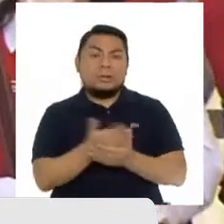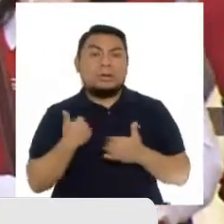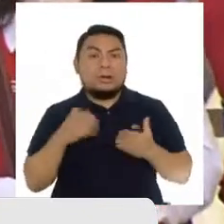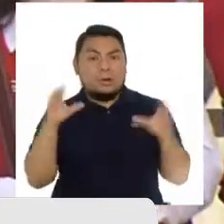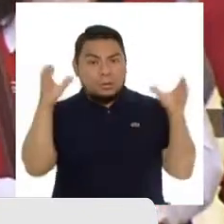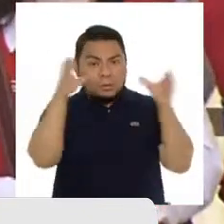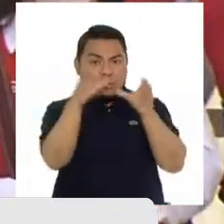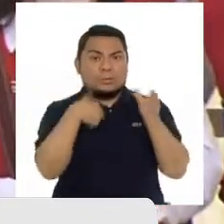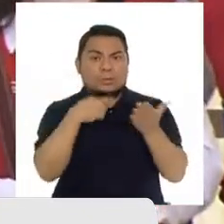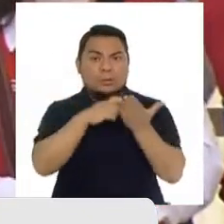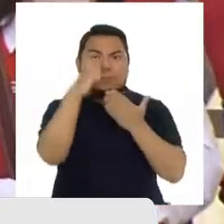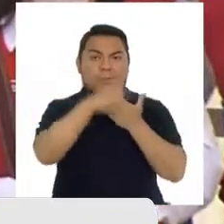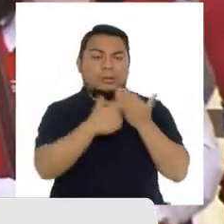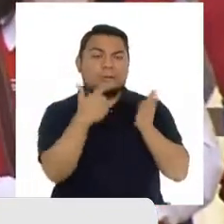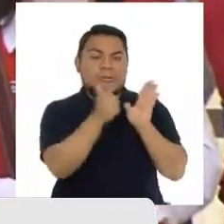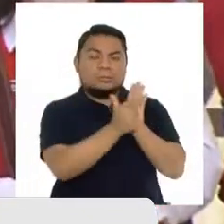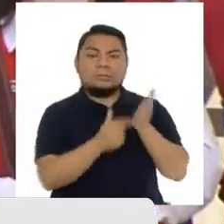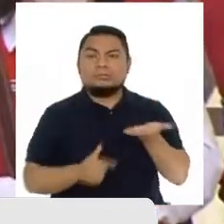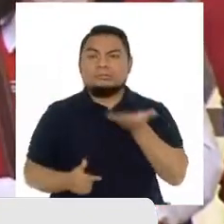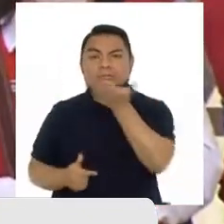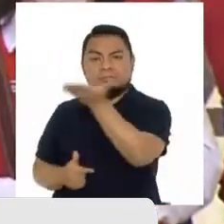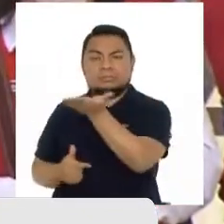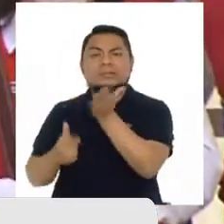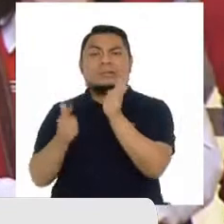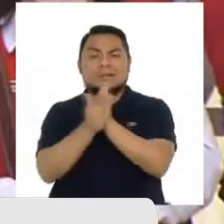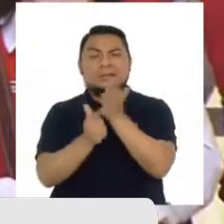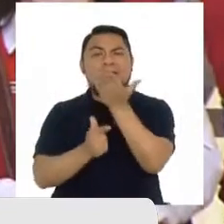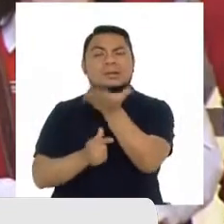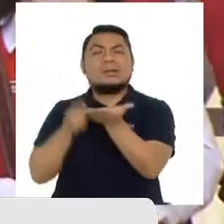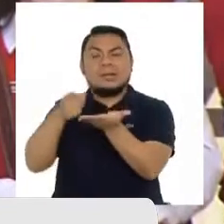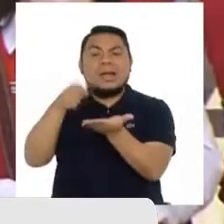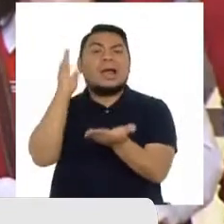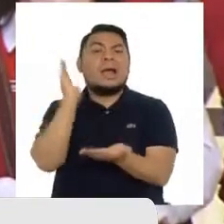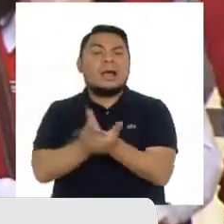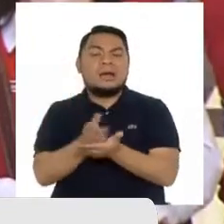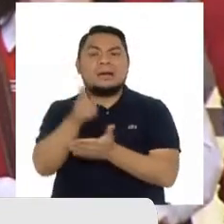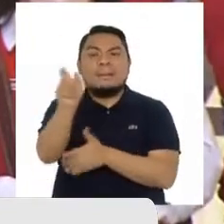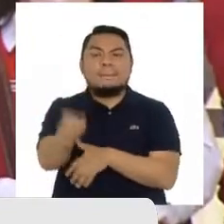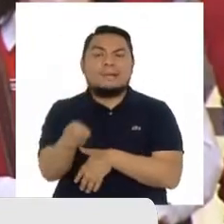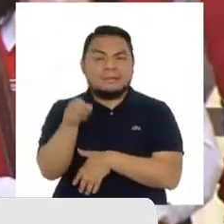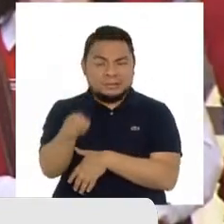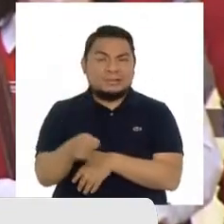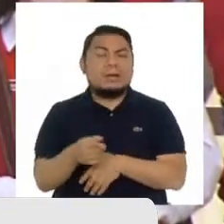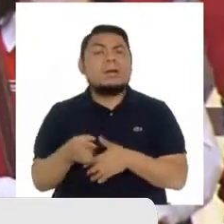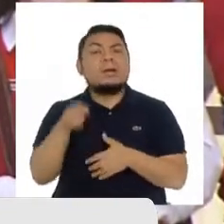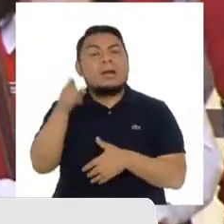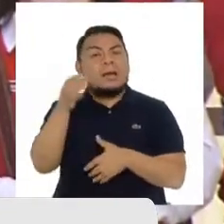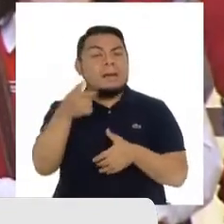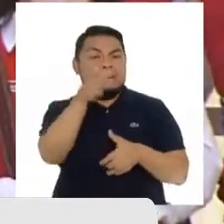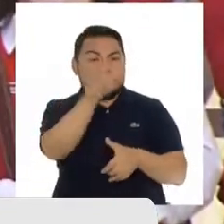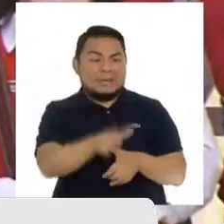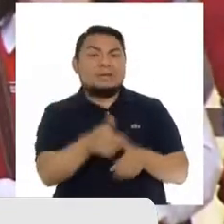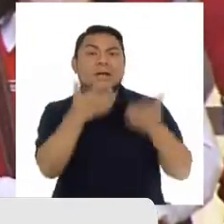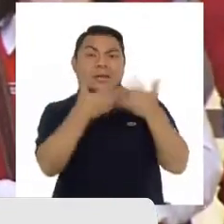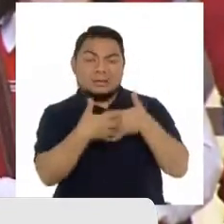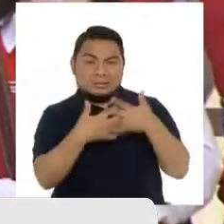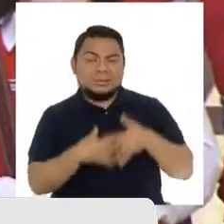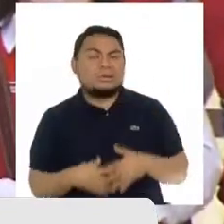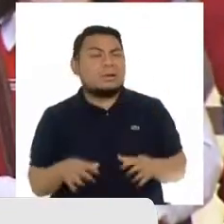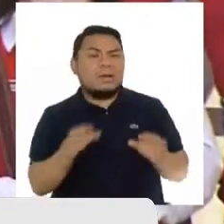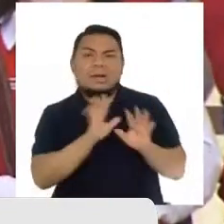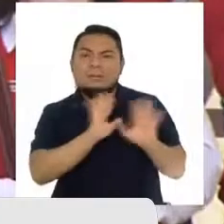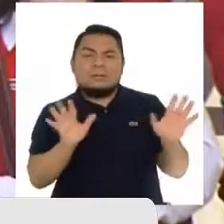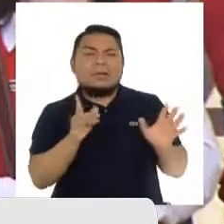congreso de la república un proyecto de ley que sancione a las personas jurídicas nunca más